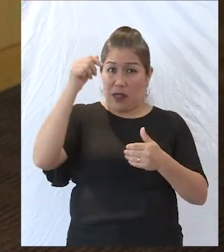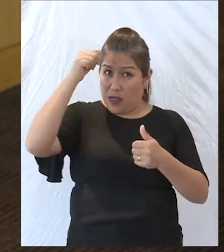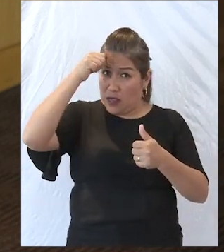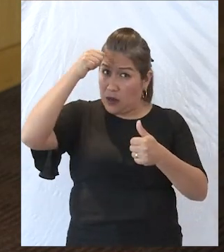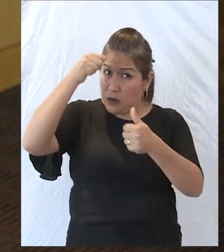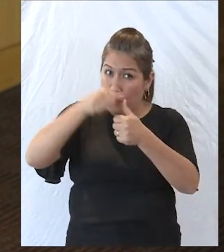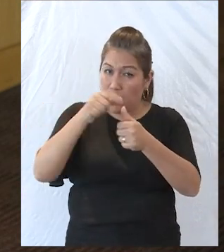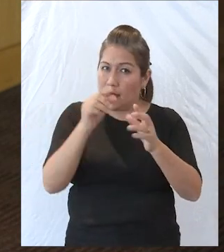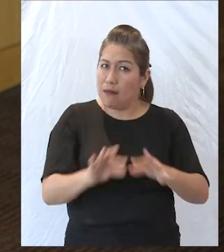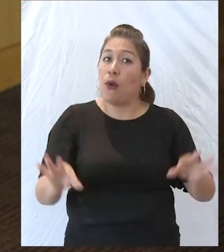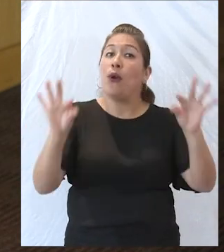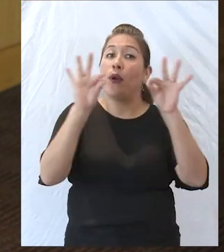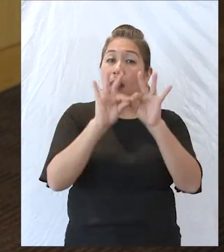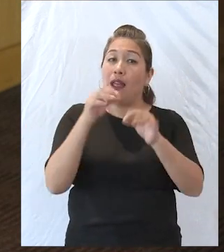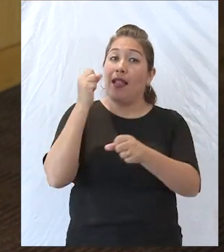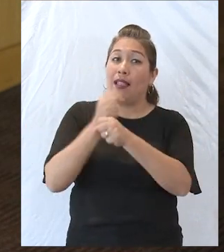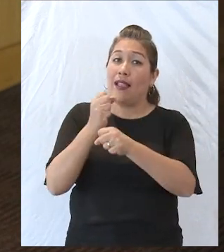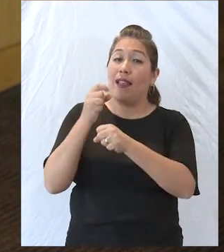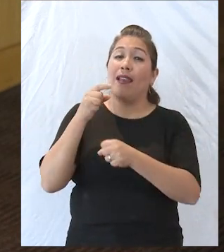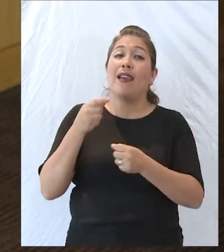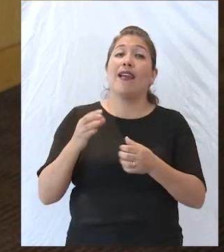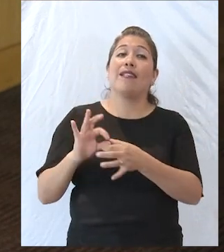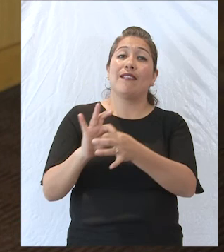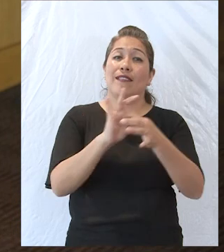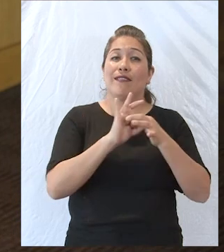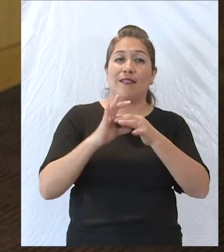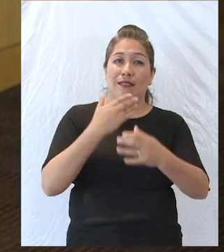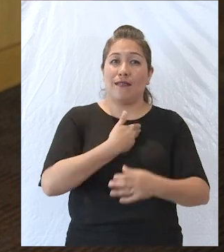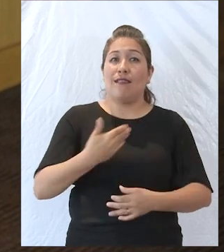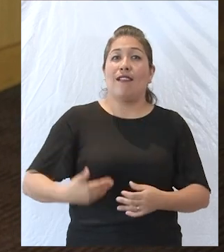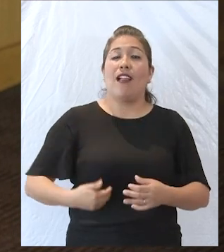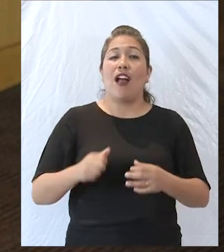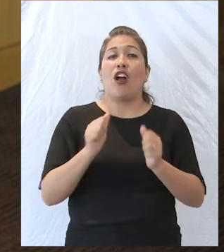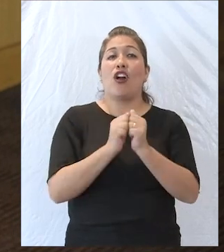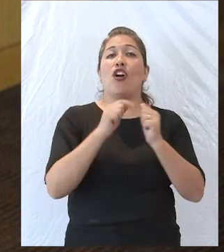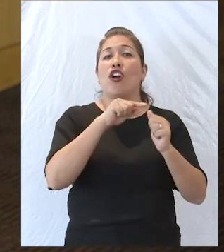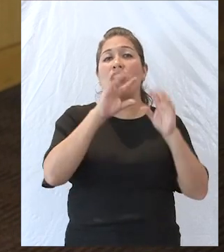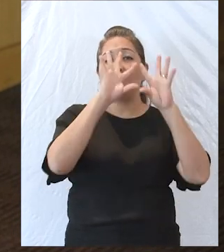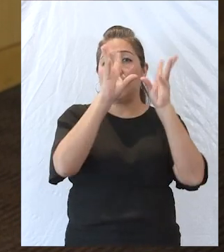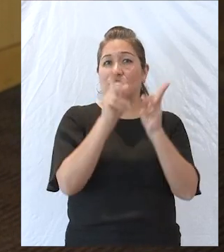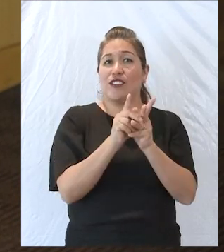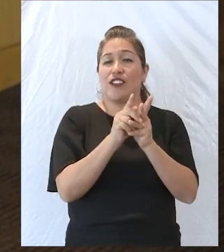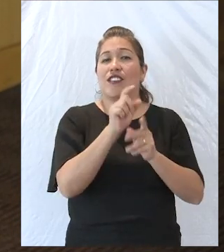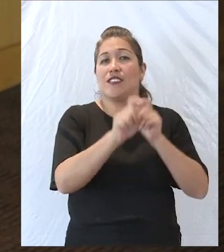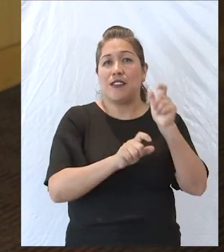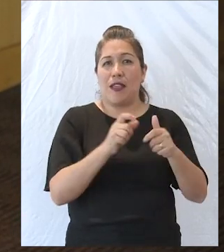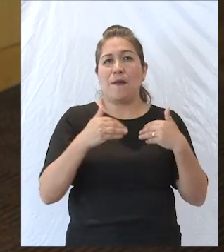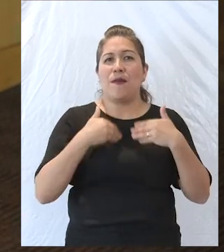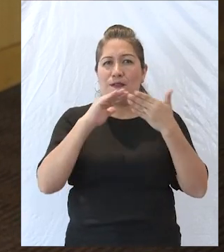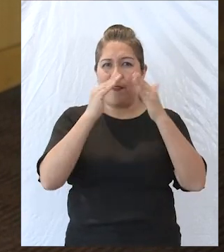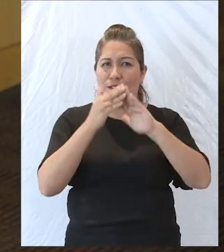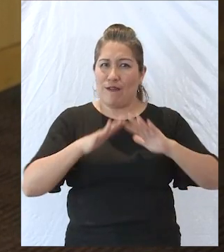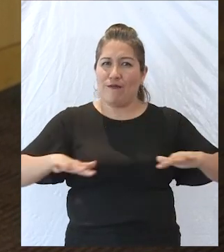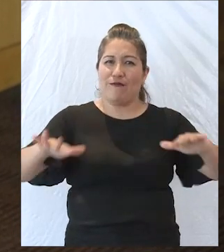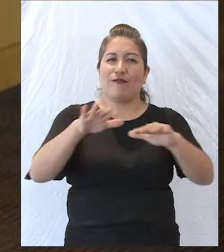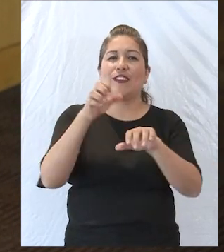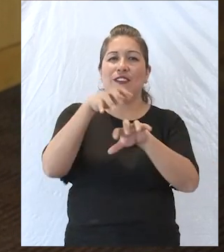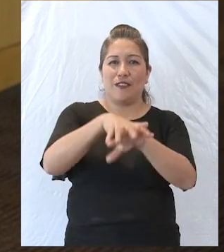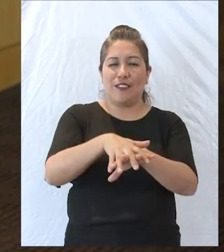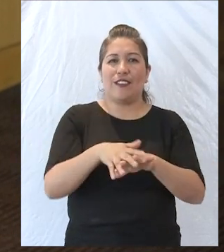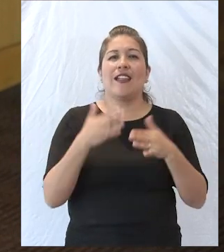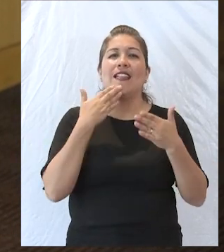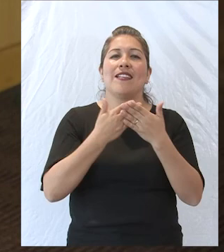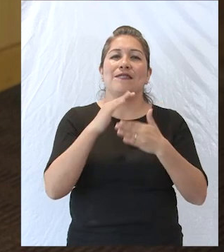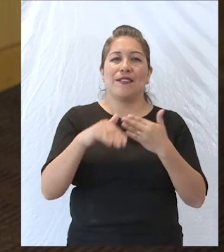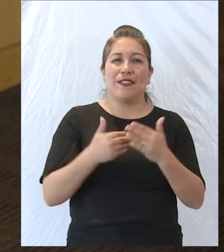programa y recuerden que es muy importante el trabajo que viene realizando el Estado en conjunto con la sociedad civil para tener una ciudad